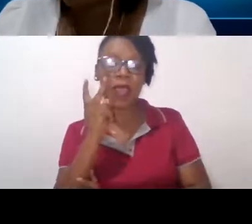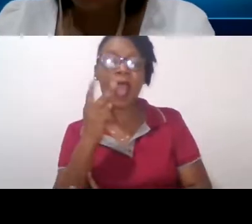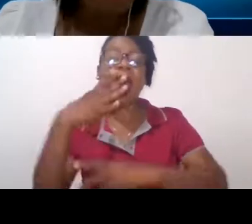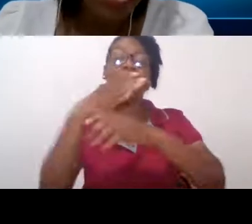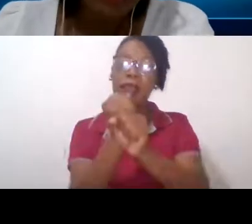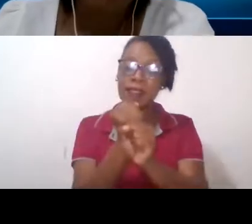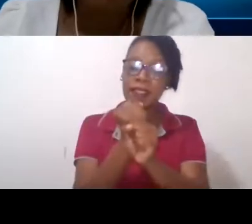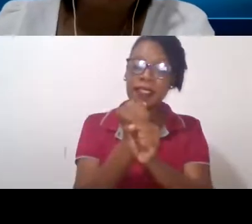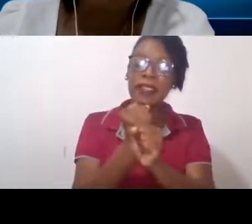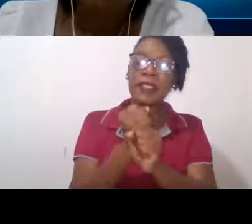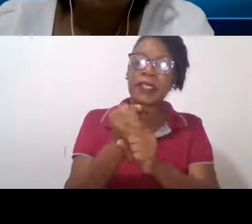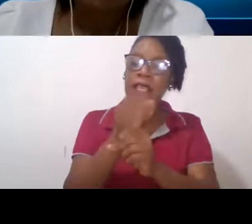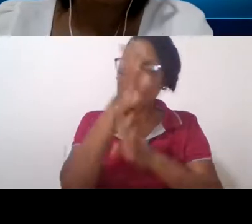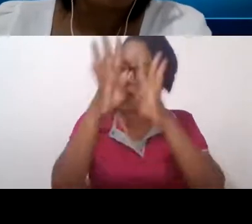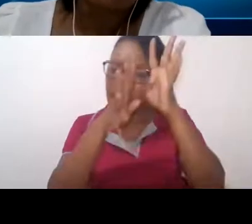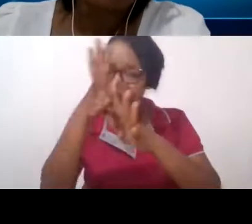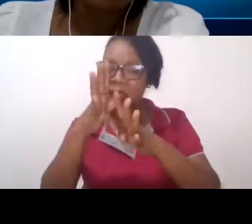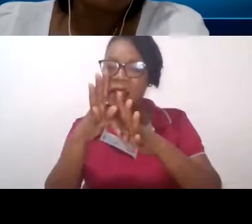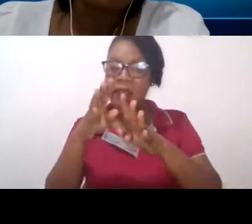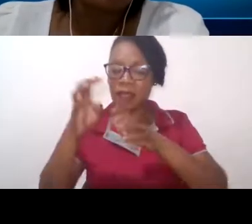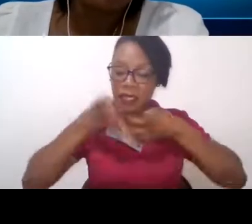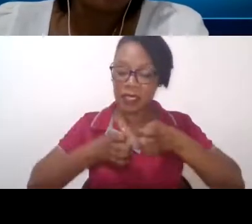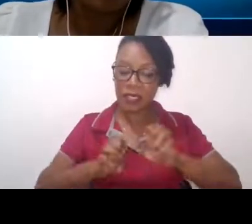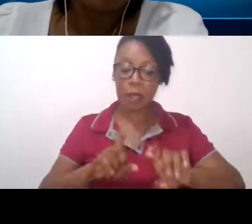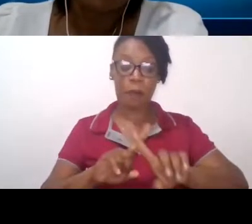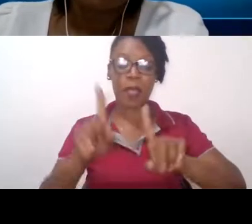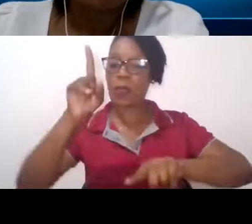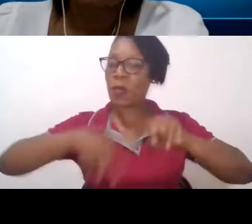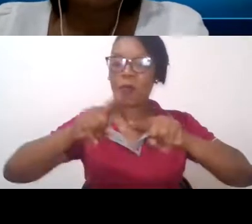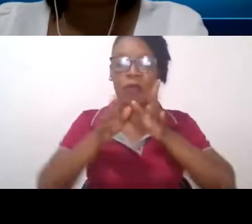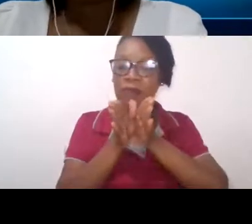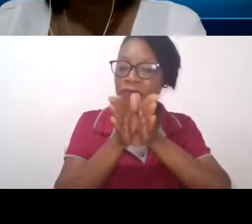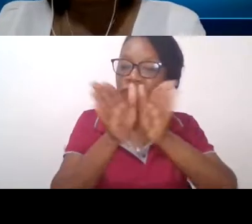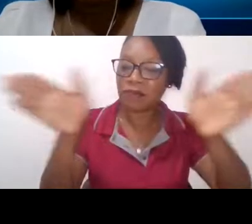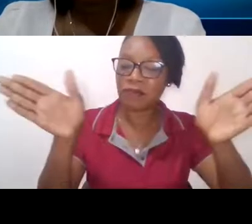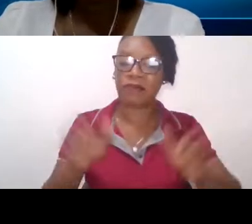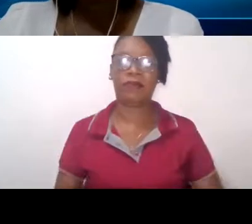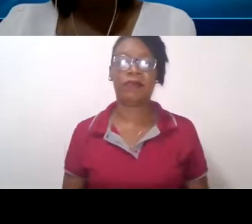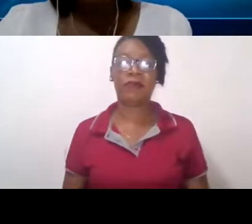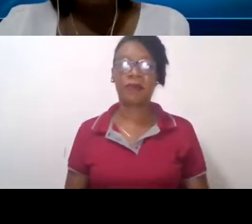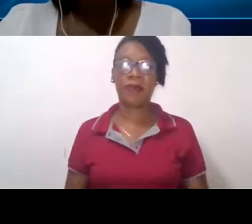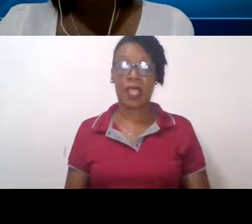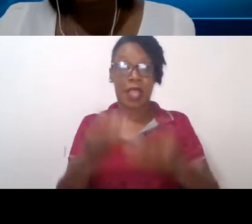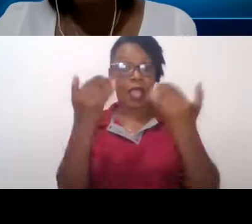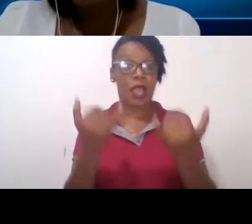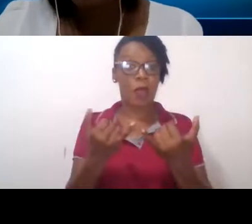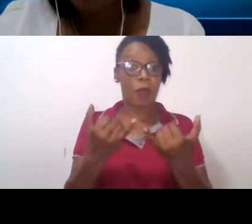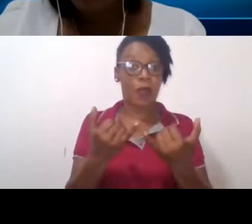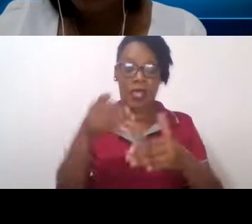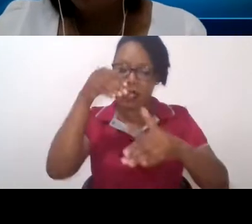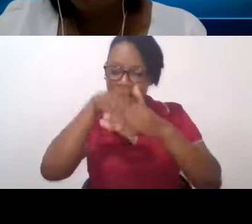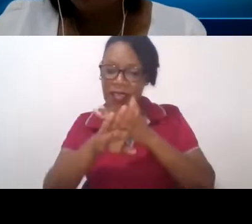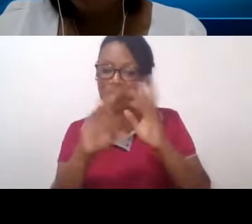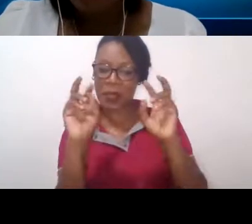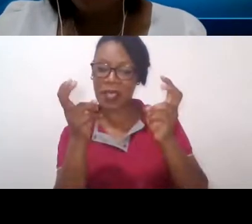persona, pero jamás podemos entrar a una generalización. Ahora, entrando al tema que nos atañe,